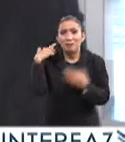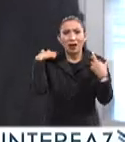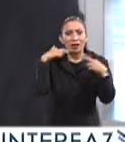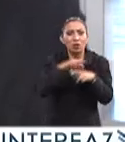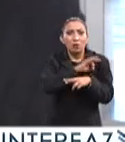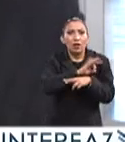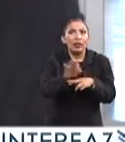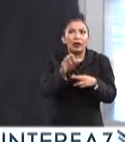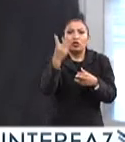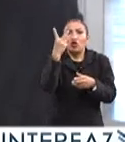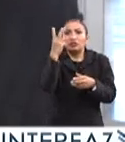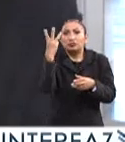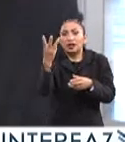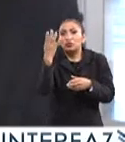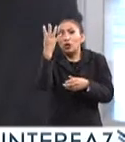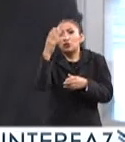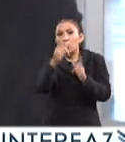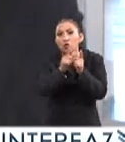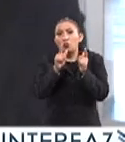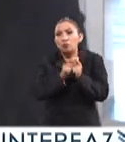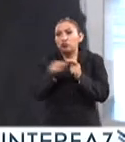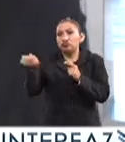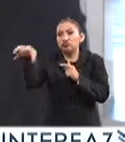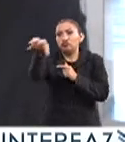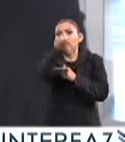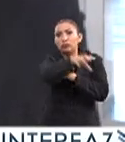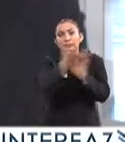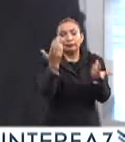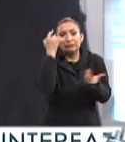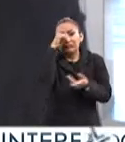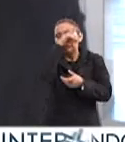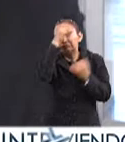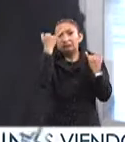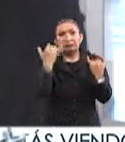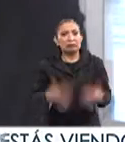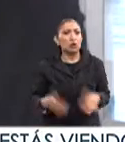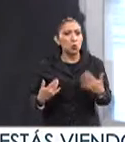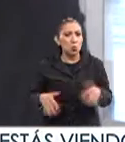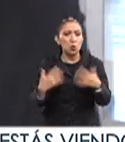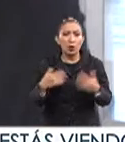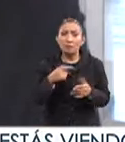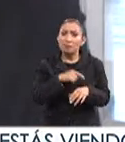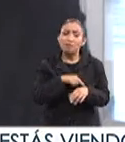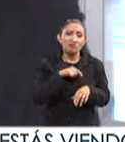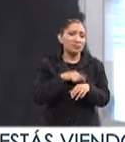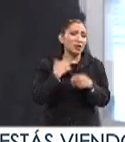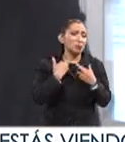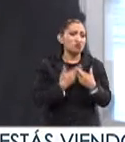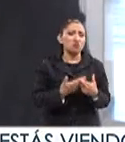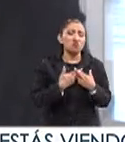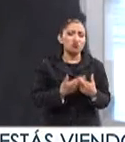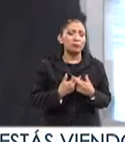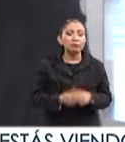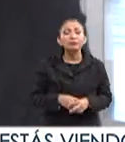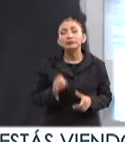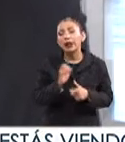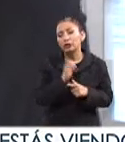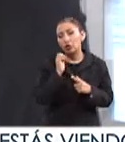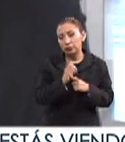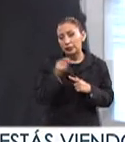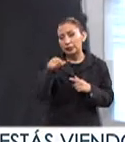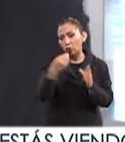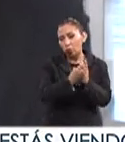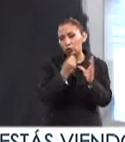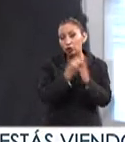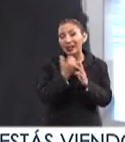profesores pueden tener hasta 2, 3, 4 grupos, pues se convierte en un ejercicio que demanda mucho tiempo. Así que en